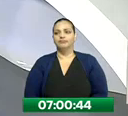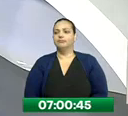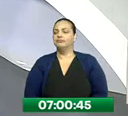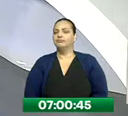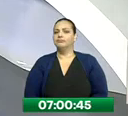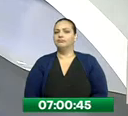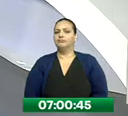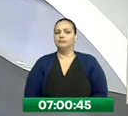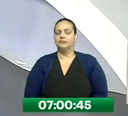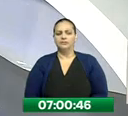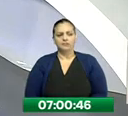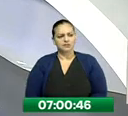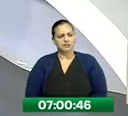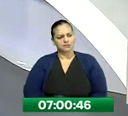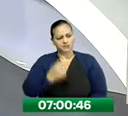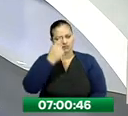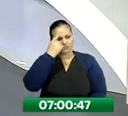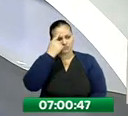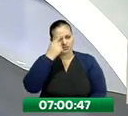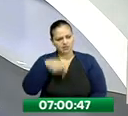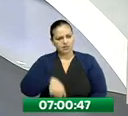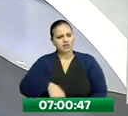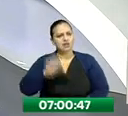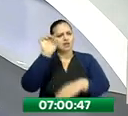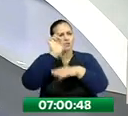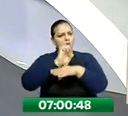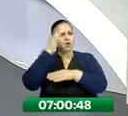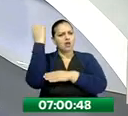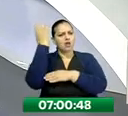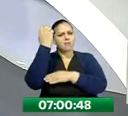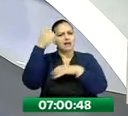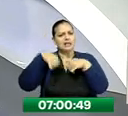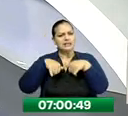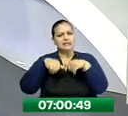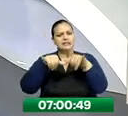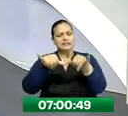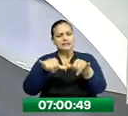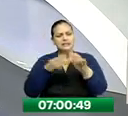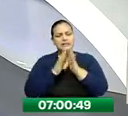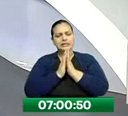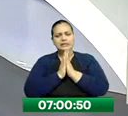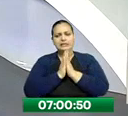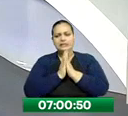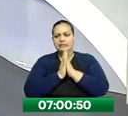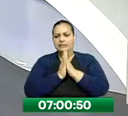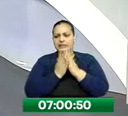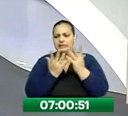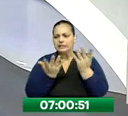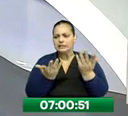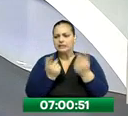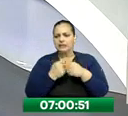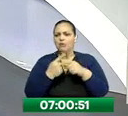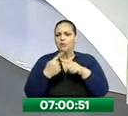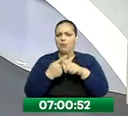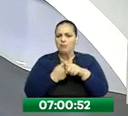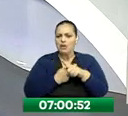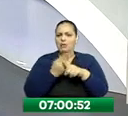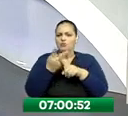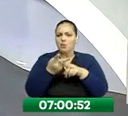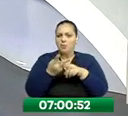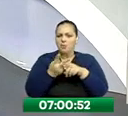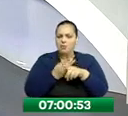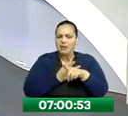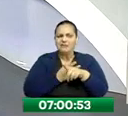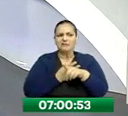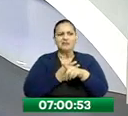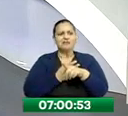tomando las precauciones, bajando, quedándose en pila. Ojo, ojo al piojo, porque estamos aún